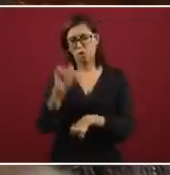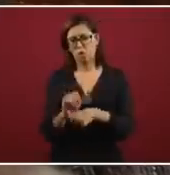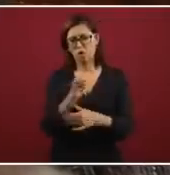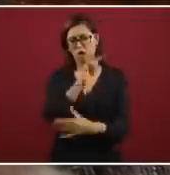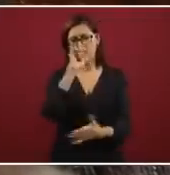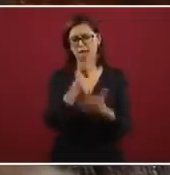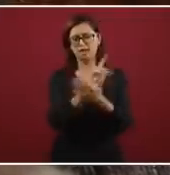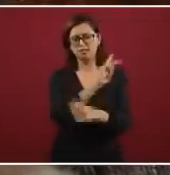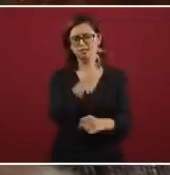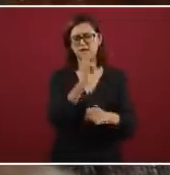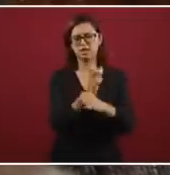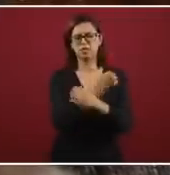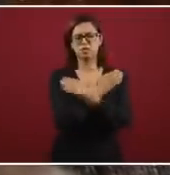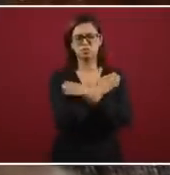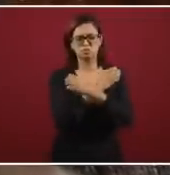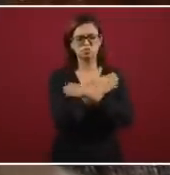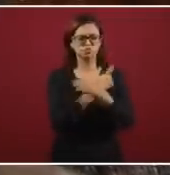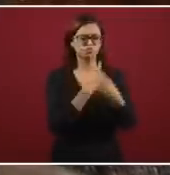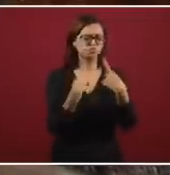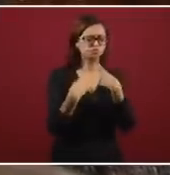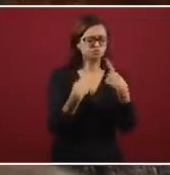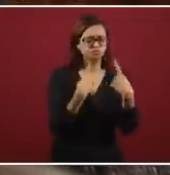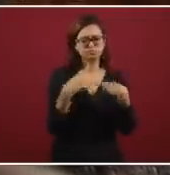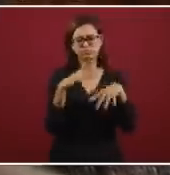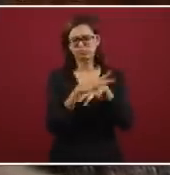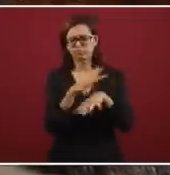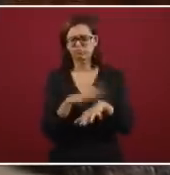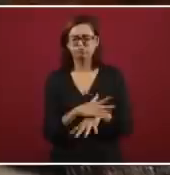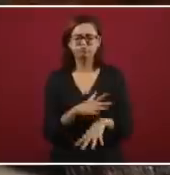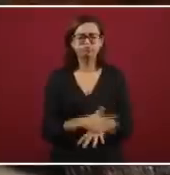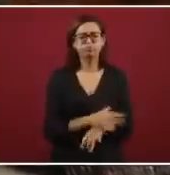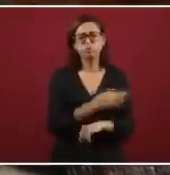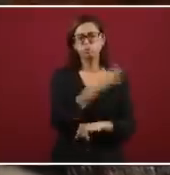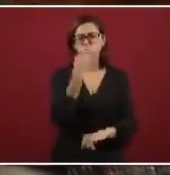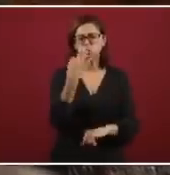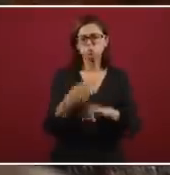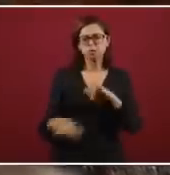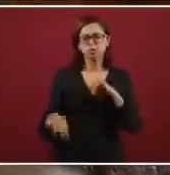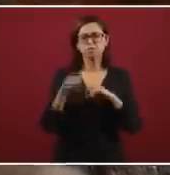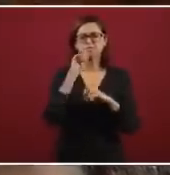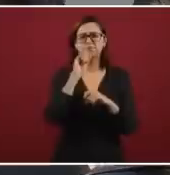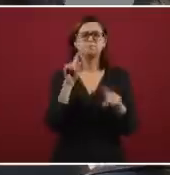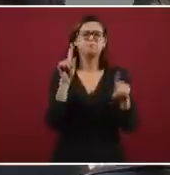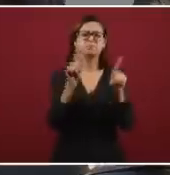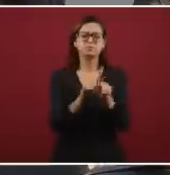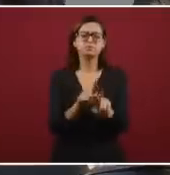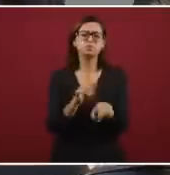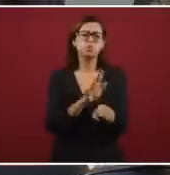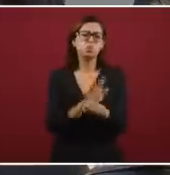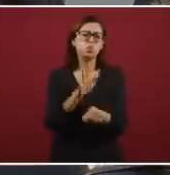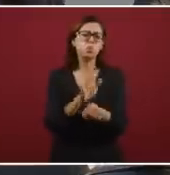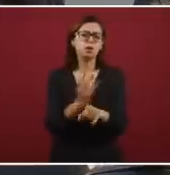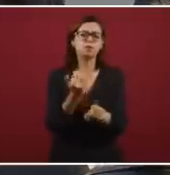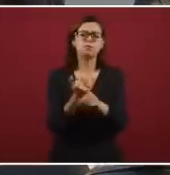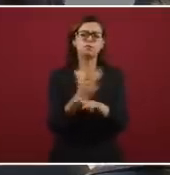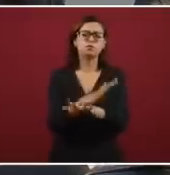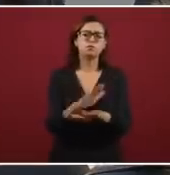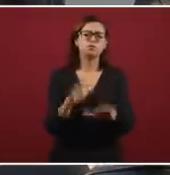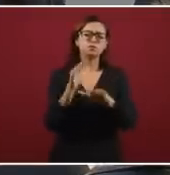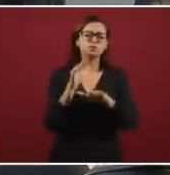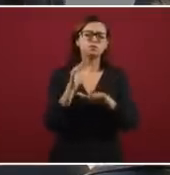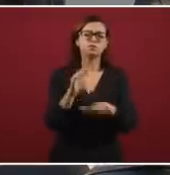las leyes secundarias de la reforma educativa. Y por último, también, ¿qué reporte le han dado sobre todavía